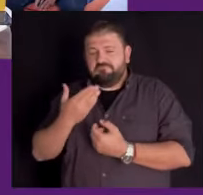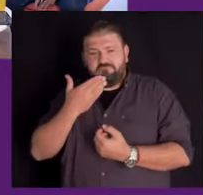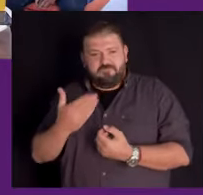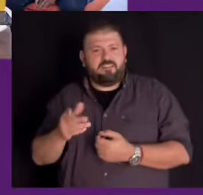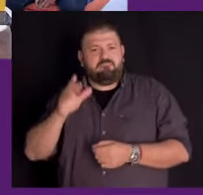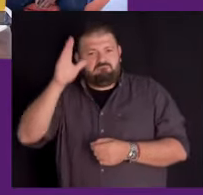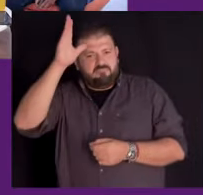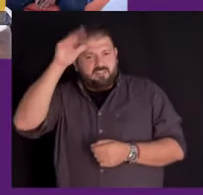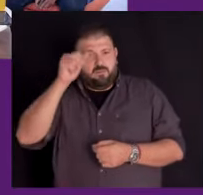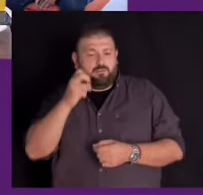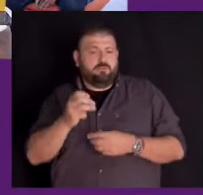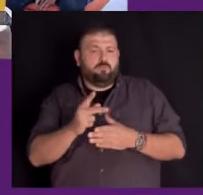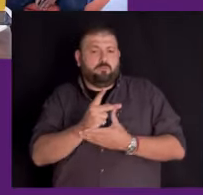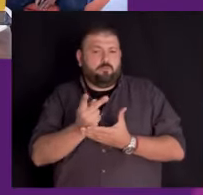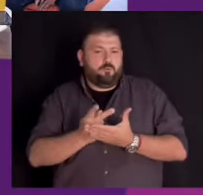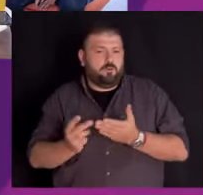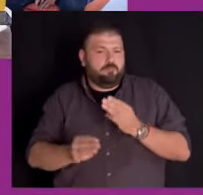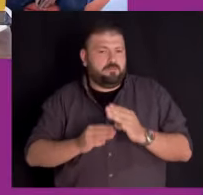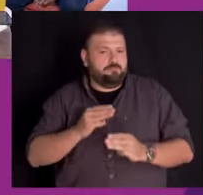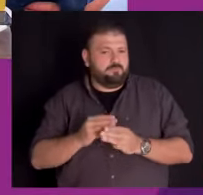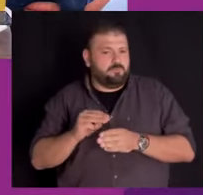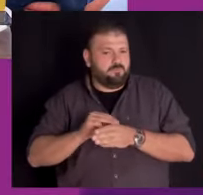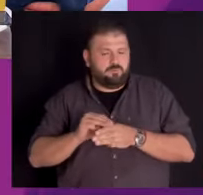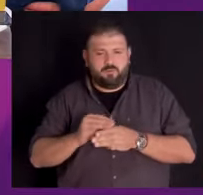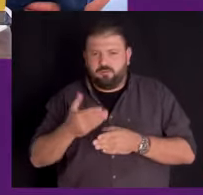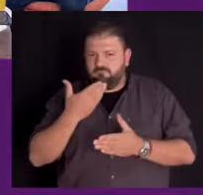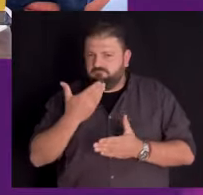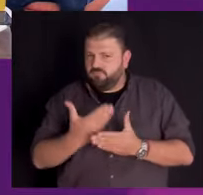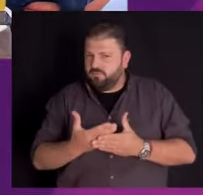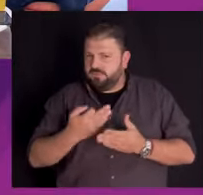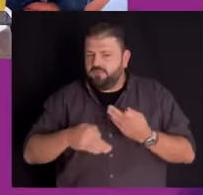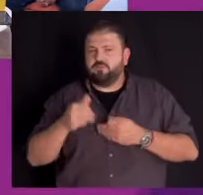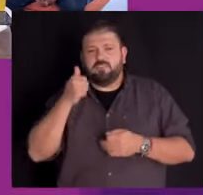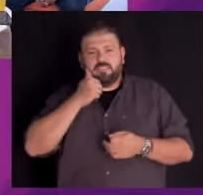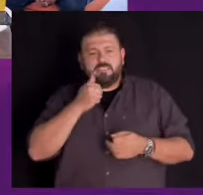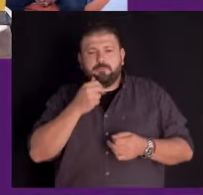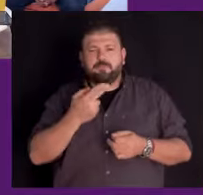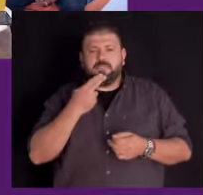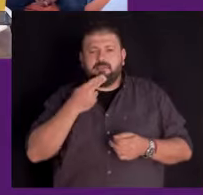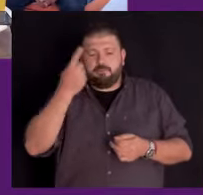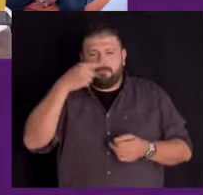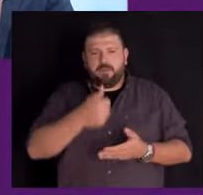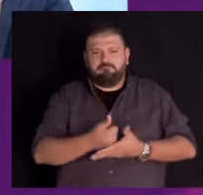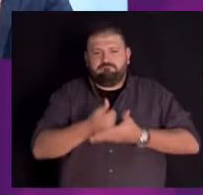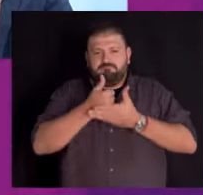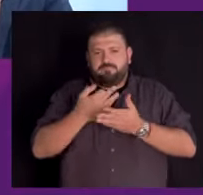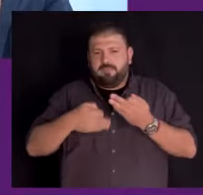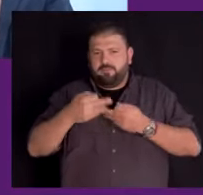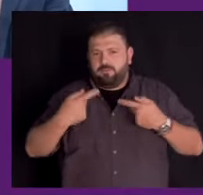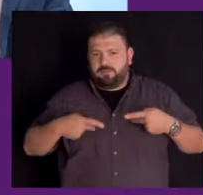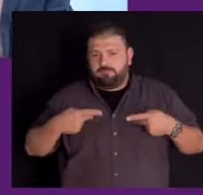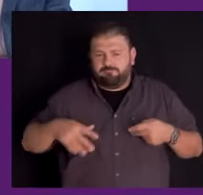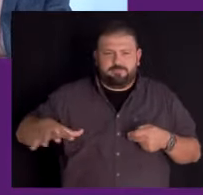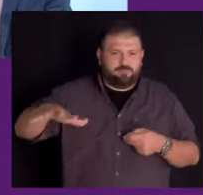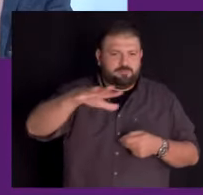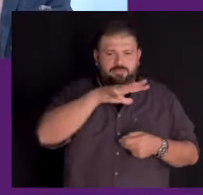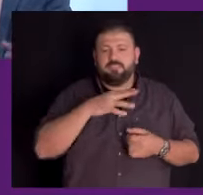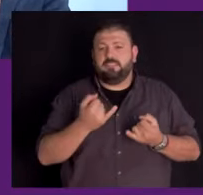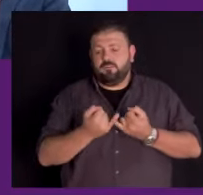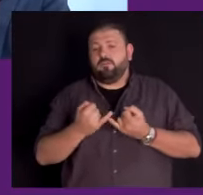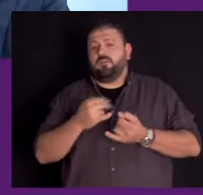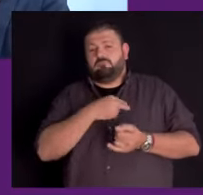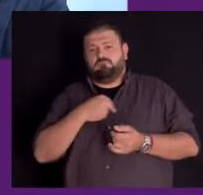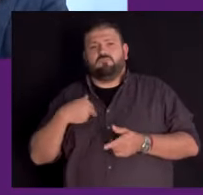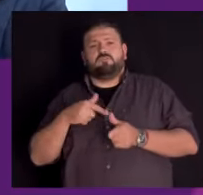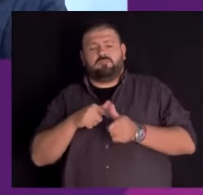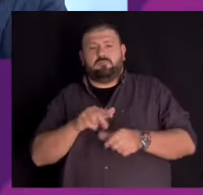Mundo Morado es este, ¿no? Es generar contenido y que sobre todo nos sirva cada vez a más personas, ¿no? Nosotros también aprendemos aquí en todo momento y pues bueno, pues por